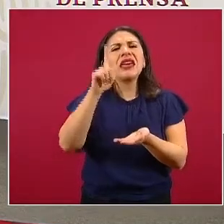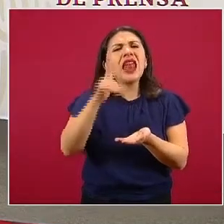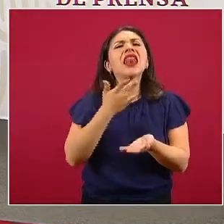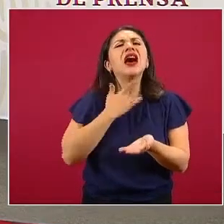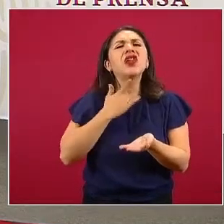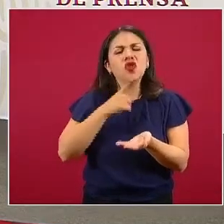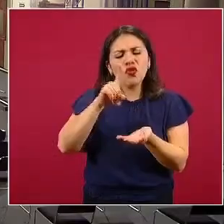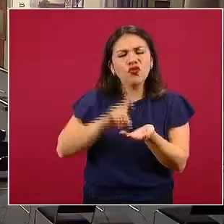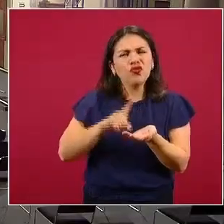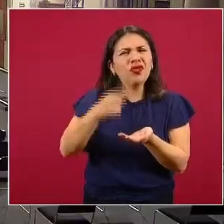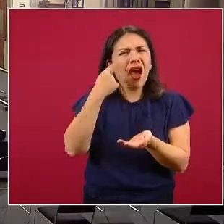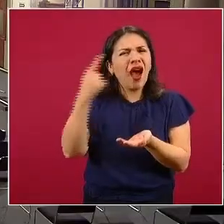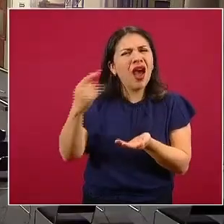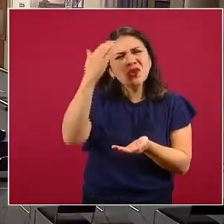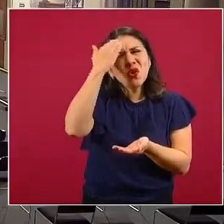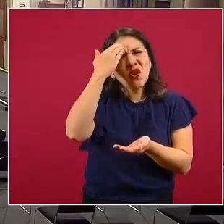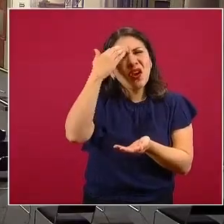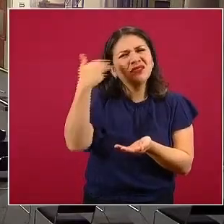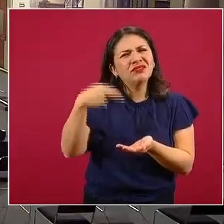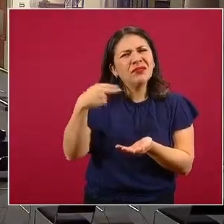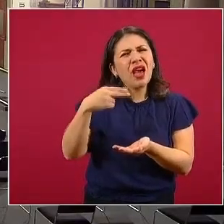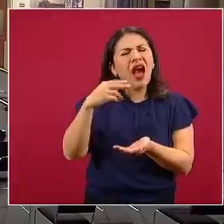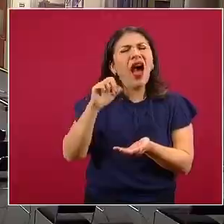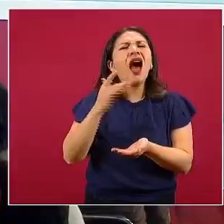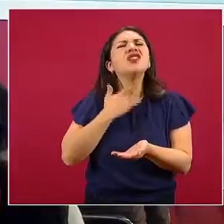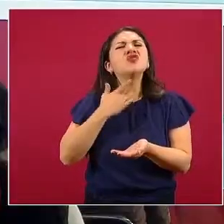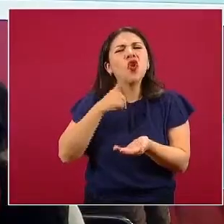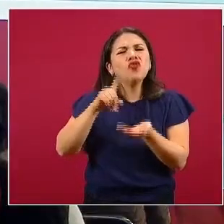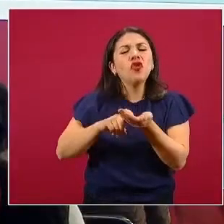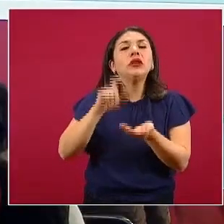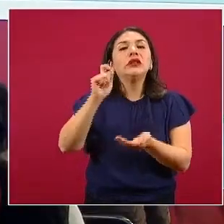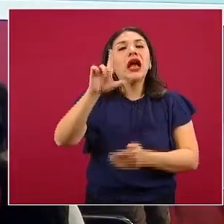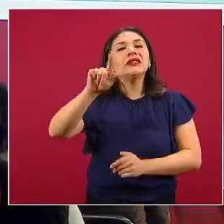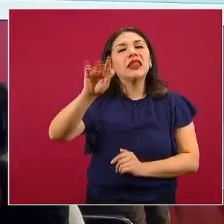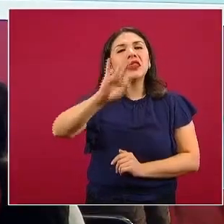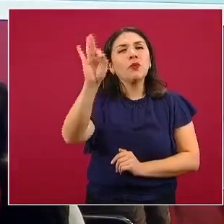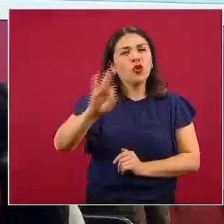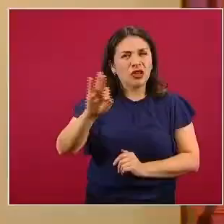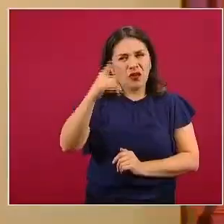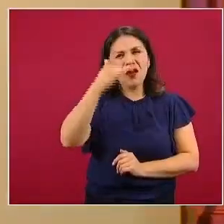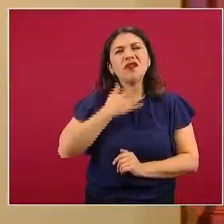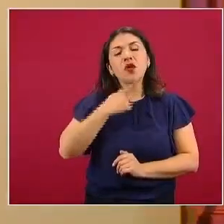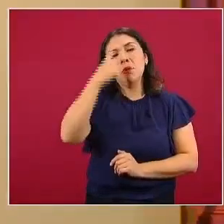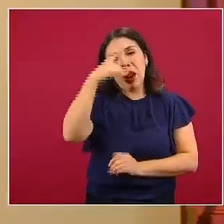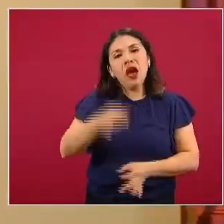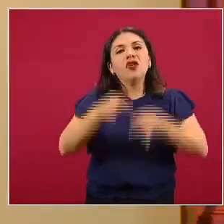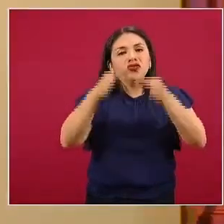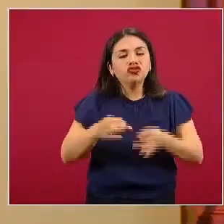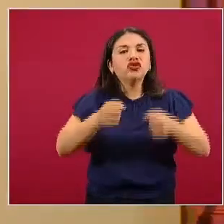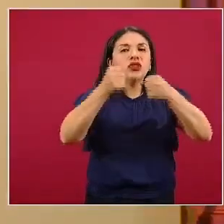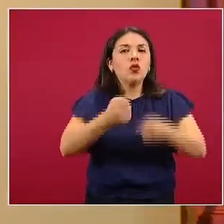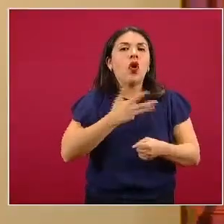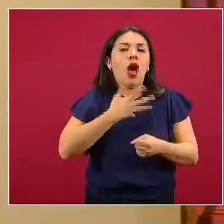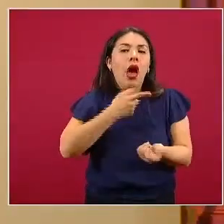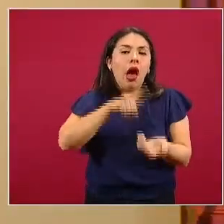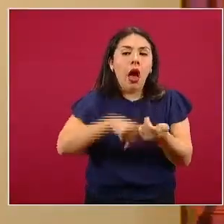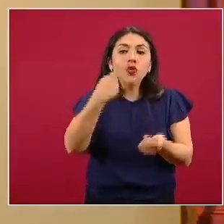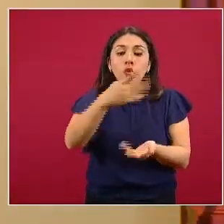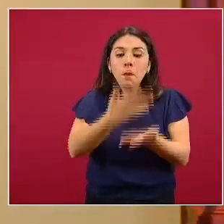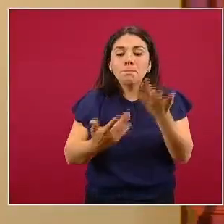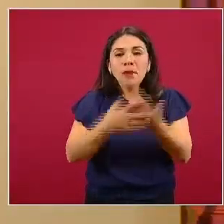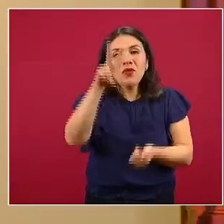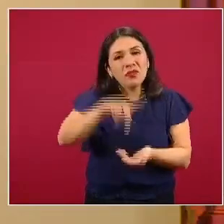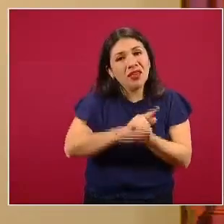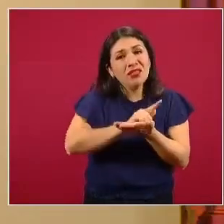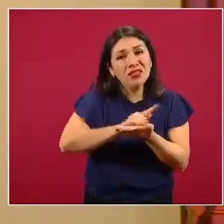uso de estos productos con gel, con alcohol mínimo al 70% para garantizar que en su momento nuestras manos